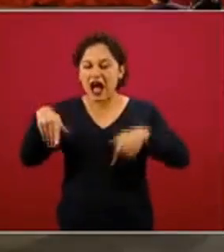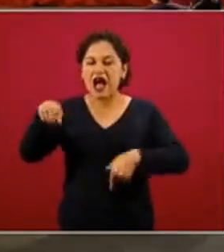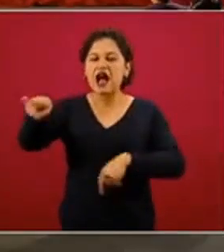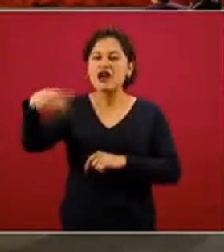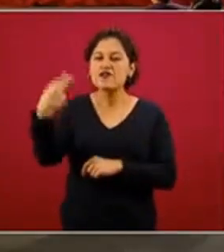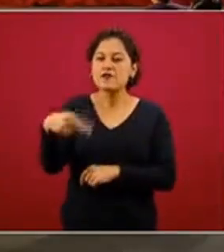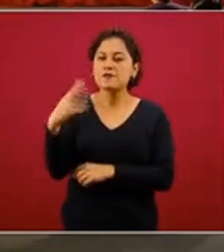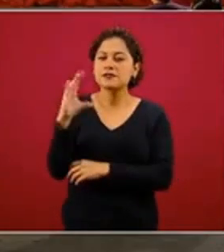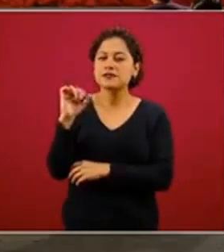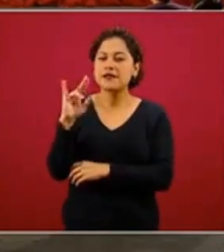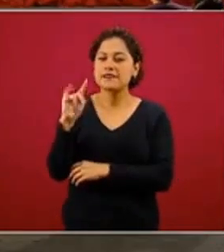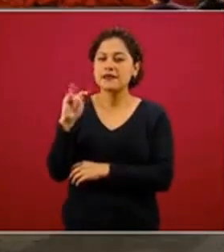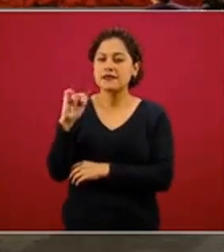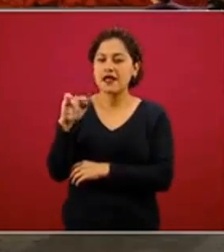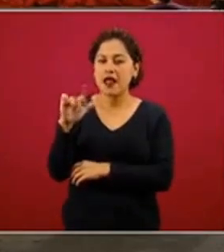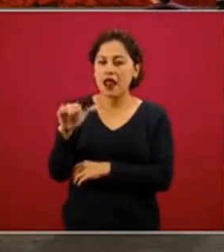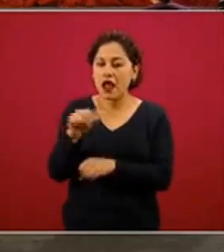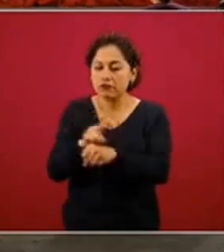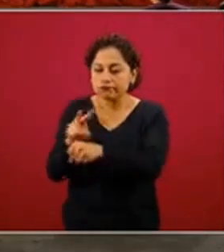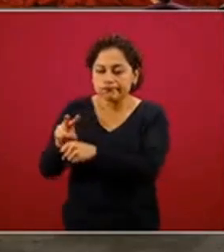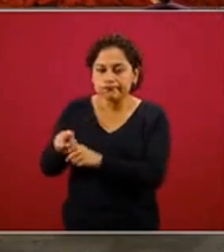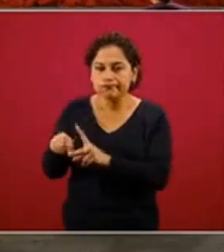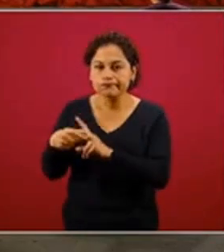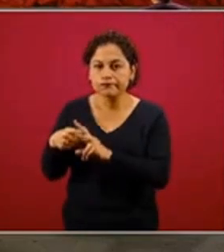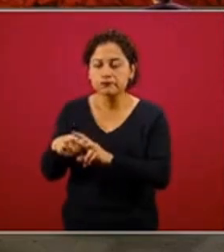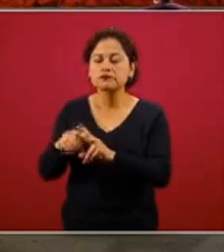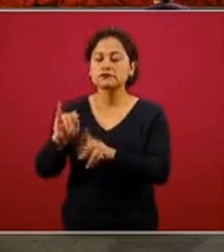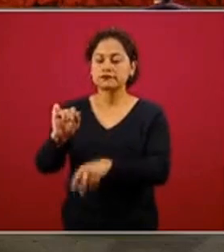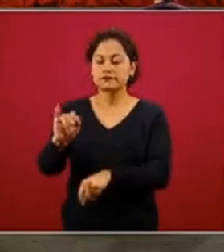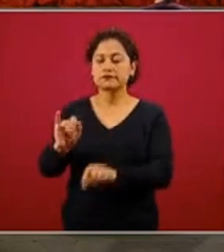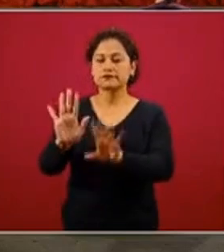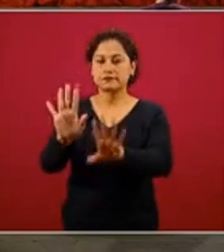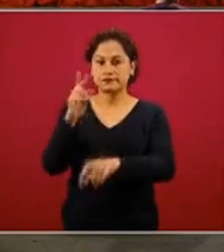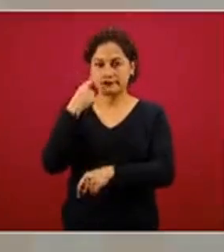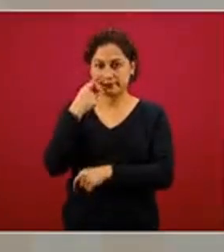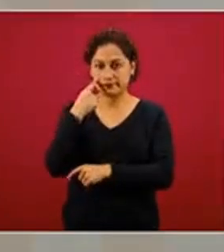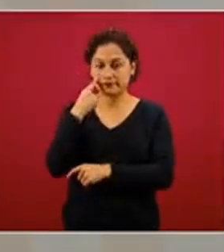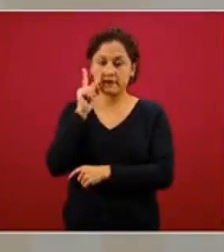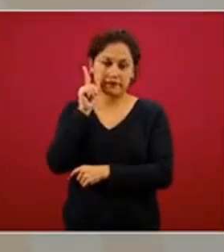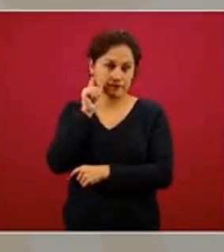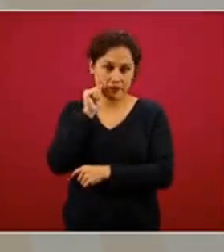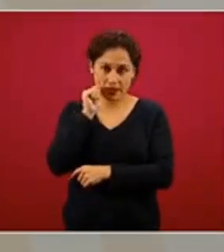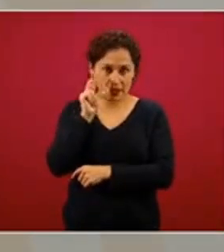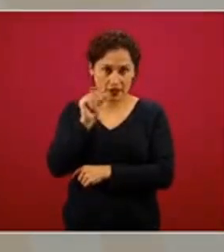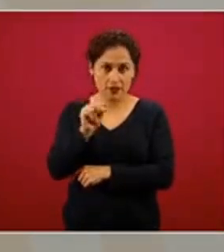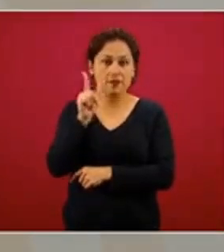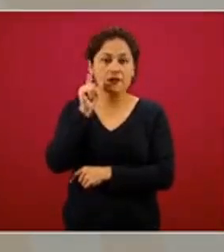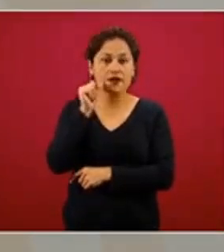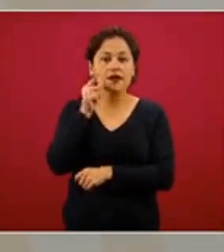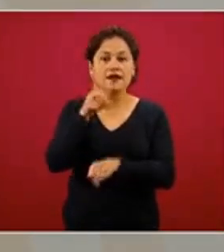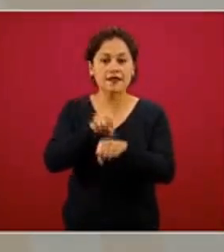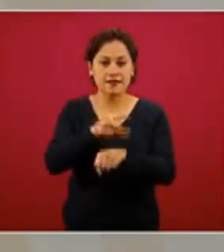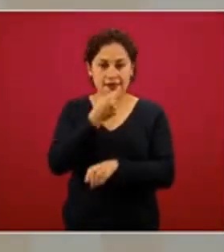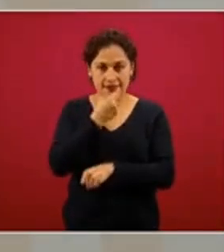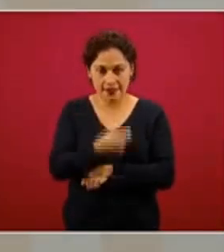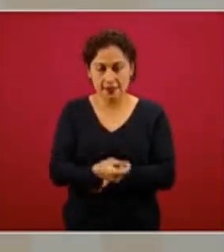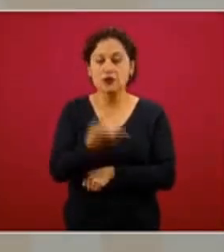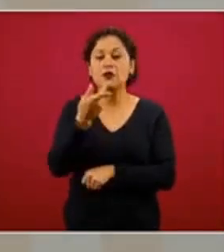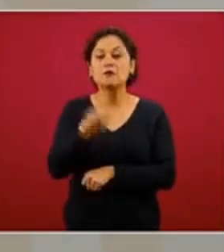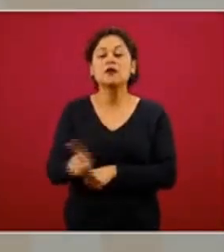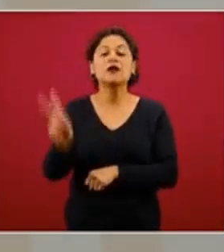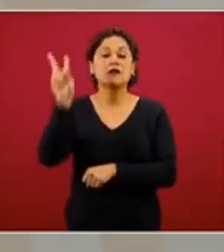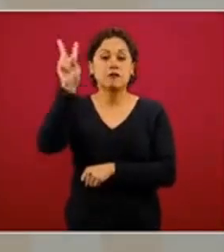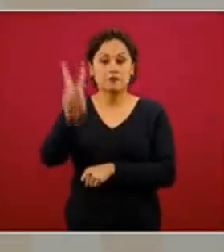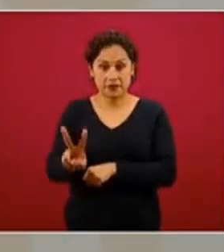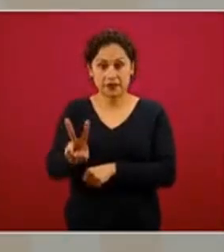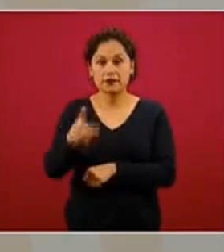Sí. El próximo viernes, mañana no porque es el Día de los Niños, si tengo la actividad de niños, pero el próximo viernes